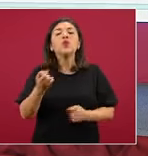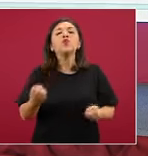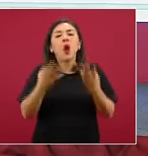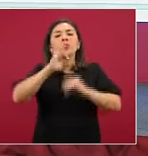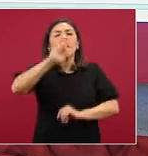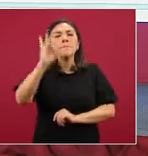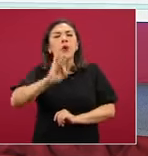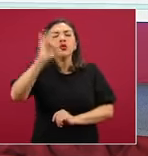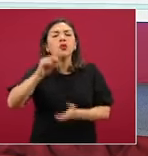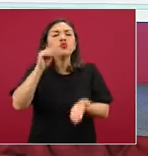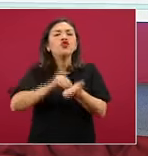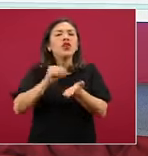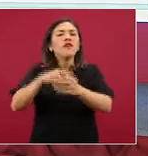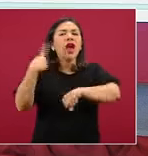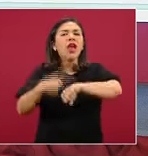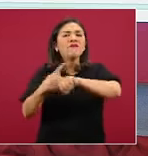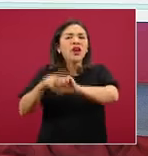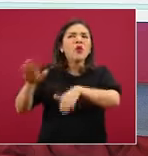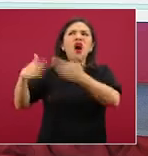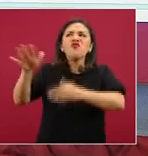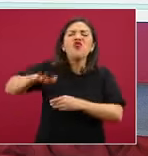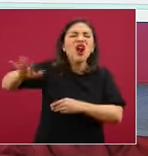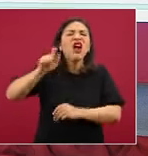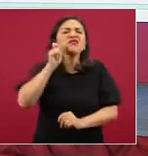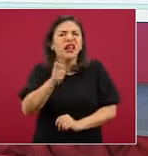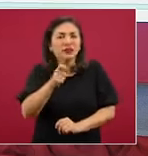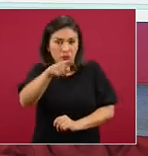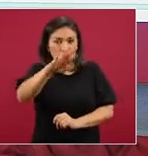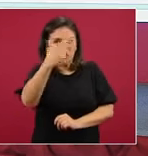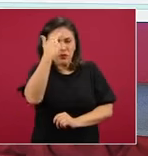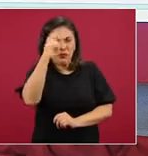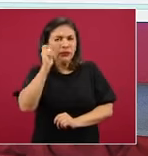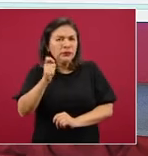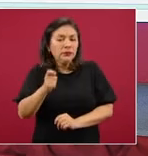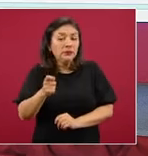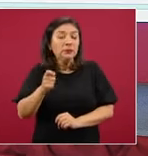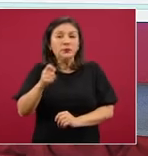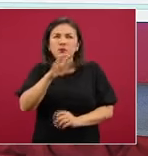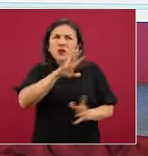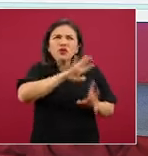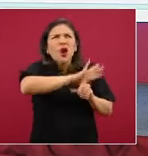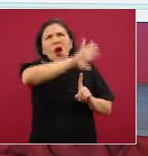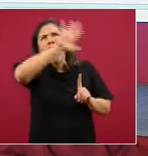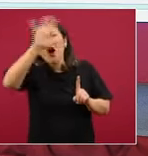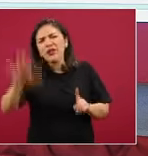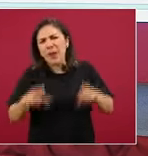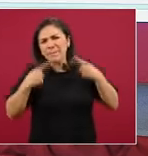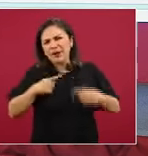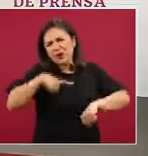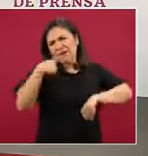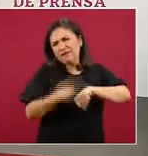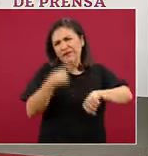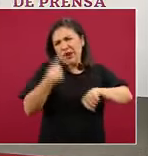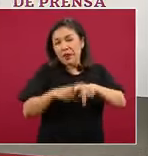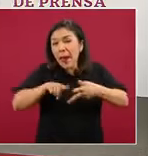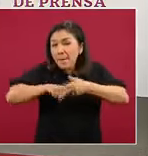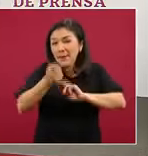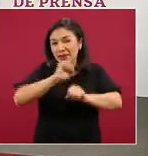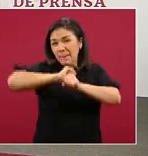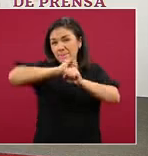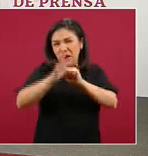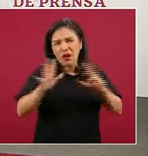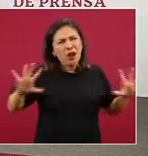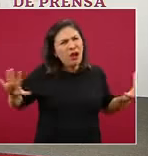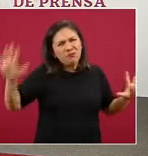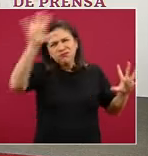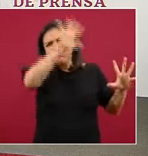de casos activos. Recuerden, esto es la proporción de todos los casos que hemos tenido durante toda la pandemia, durante toda